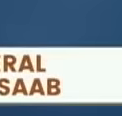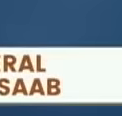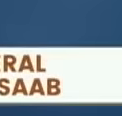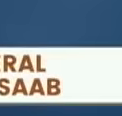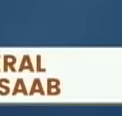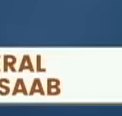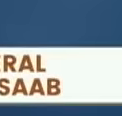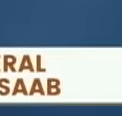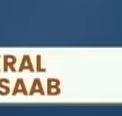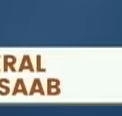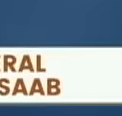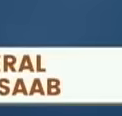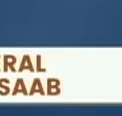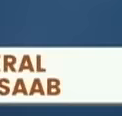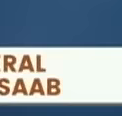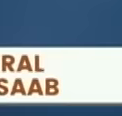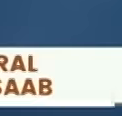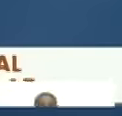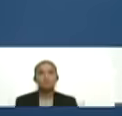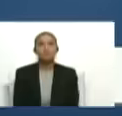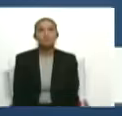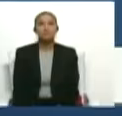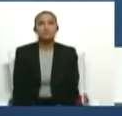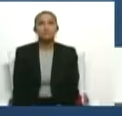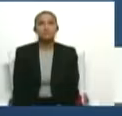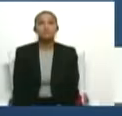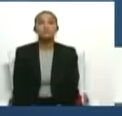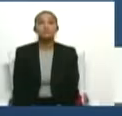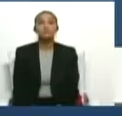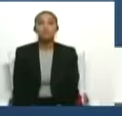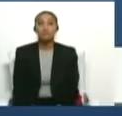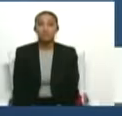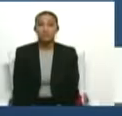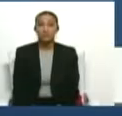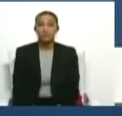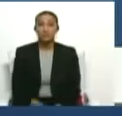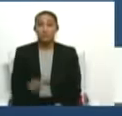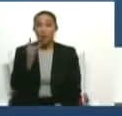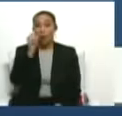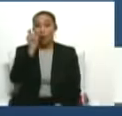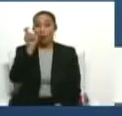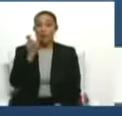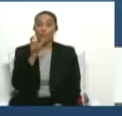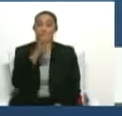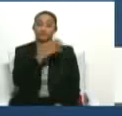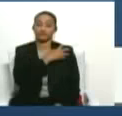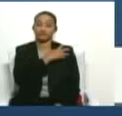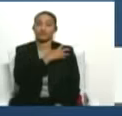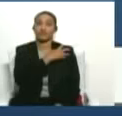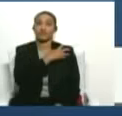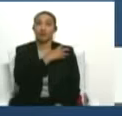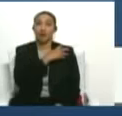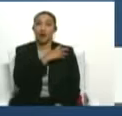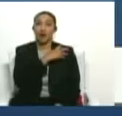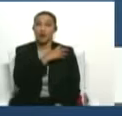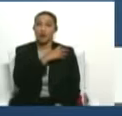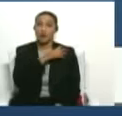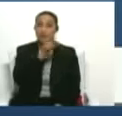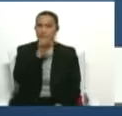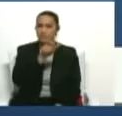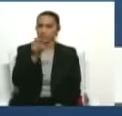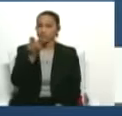esto, la orden de operaciones del teniente coronel César Siero. Todos lo escuchamos